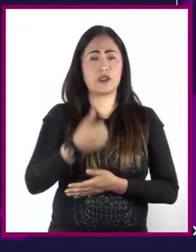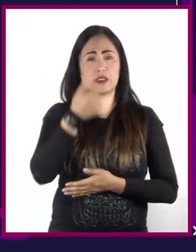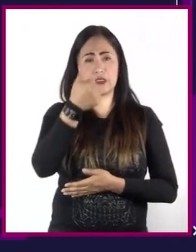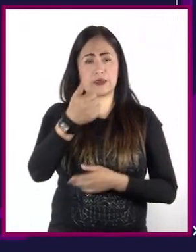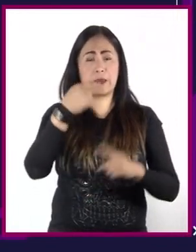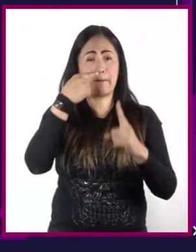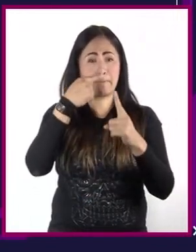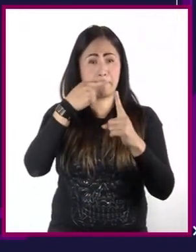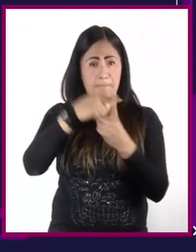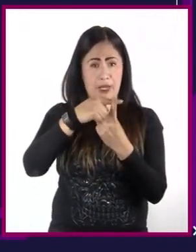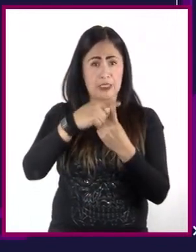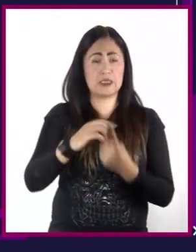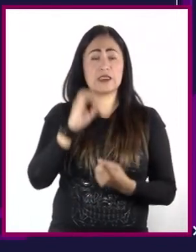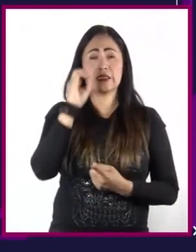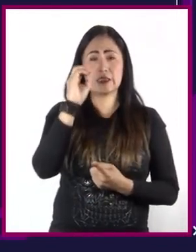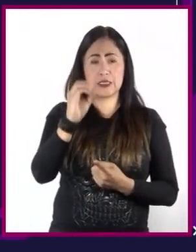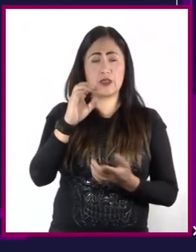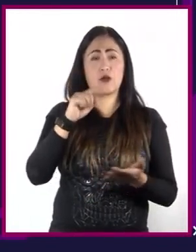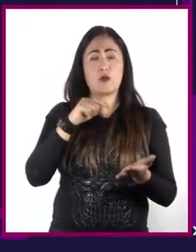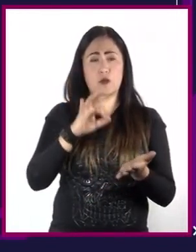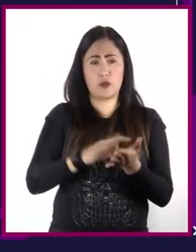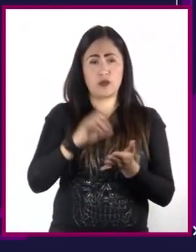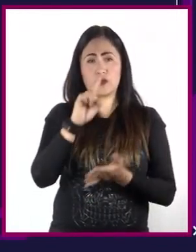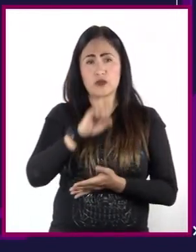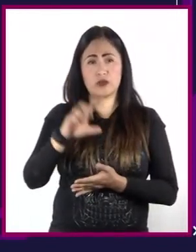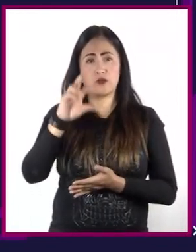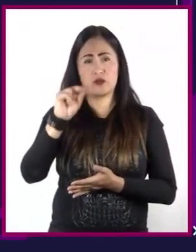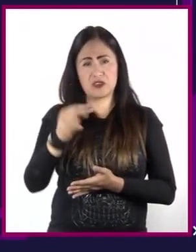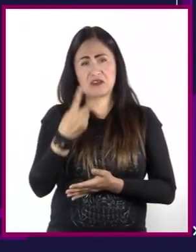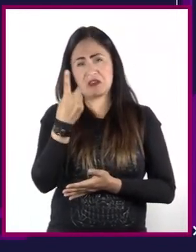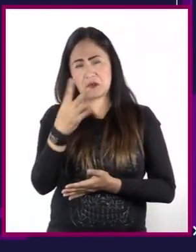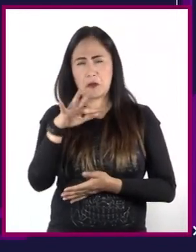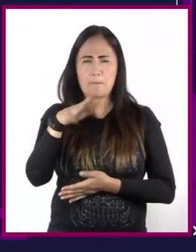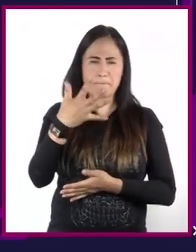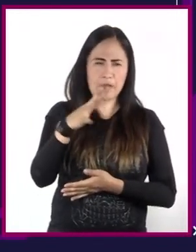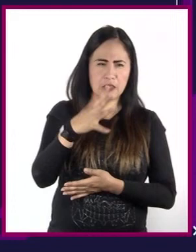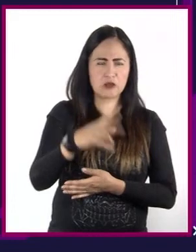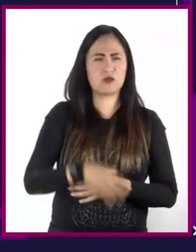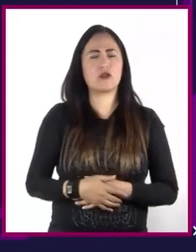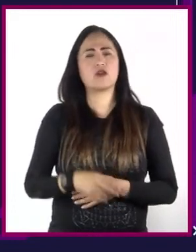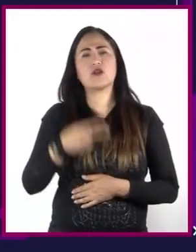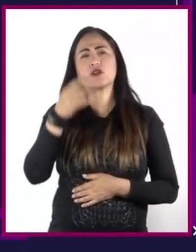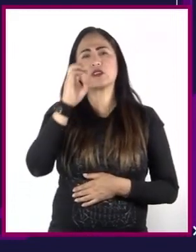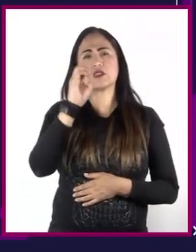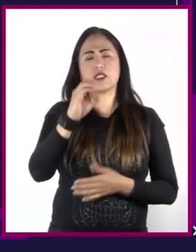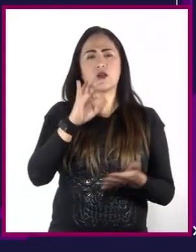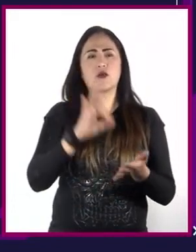0.296 más 0.182, que es aproximadamente igual a